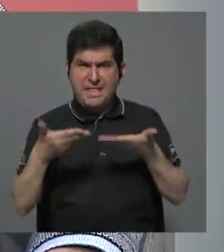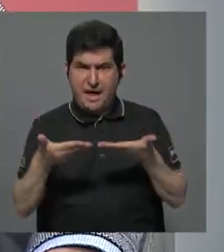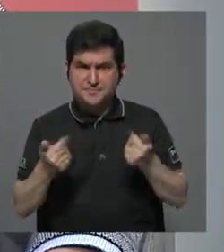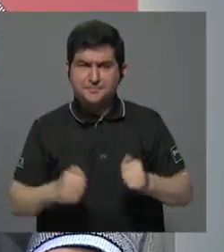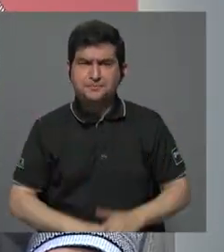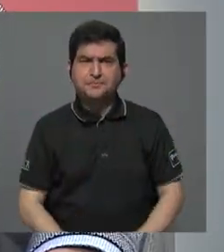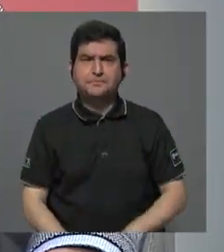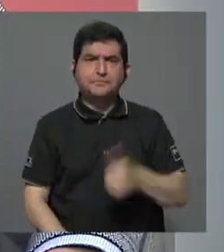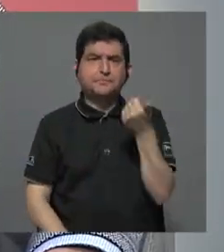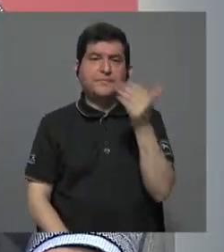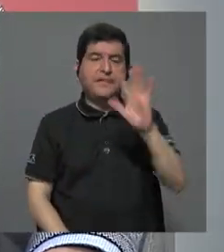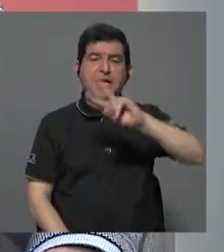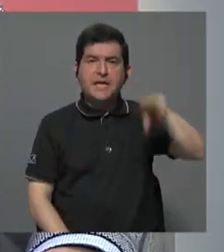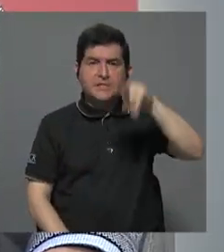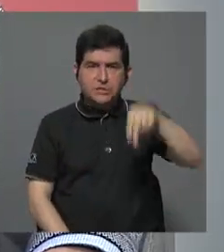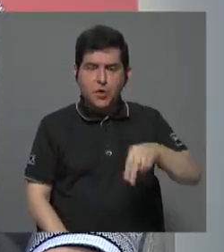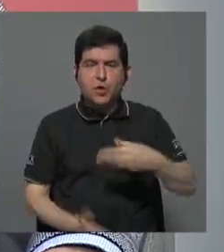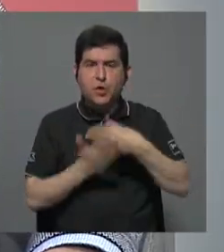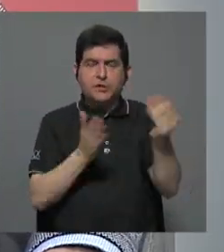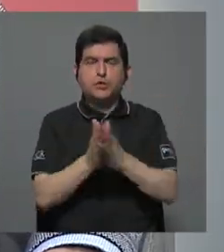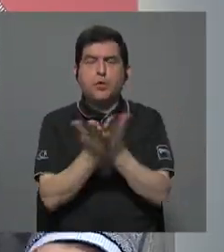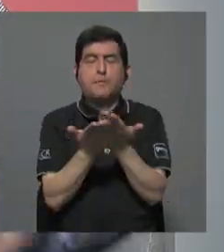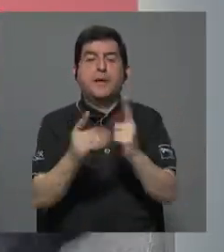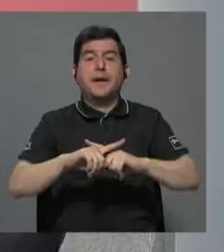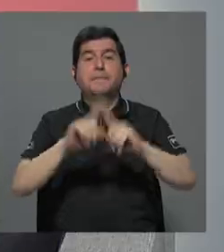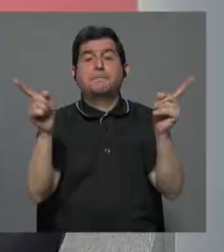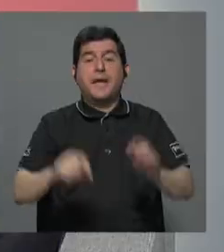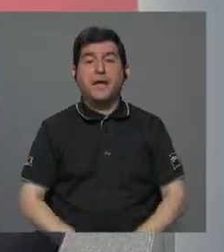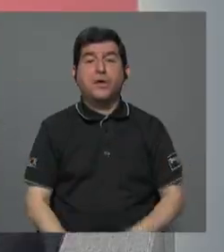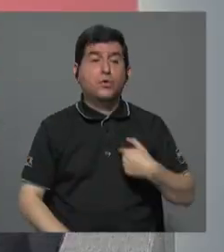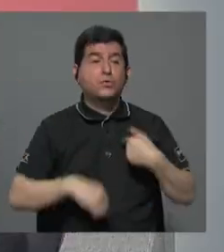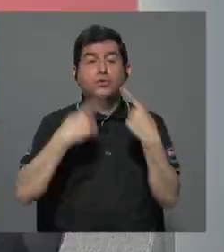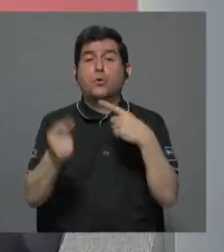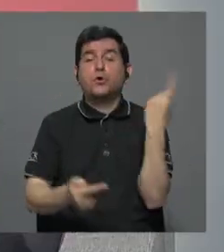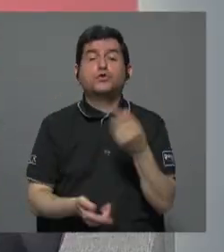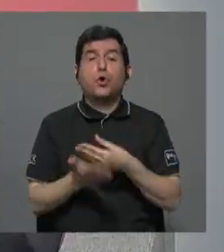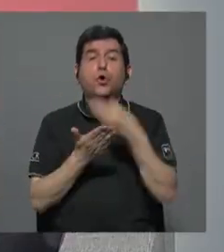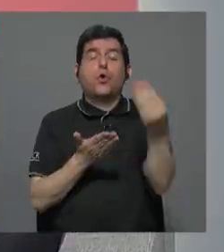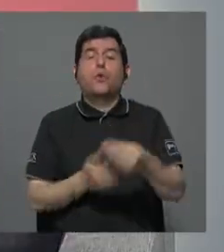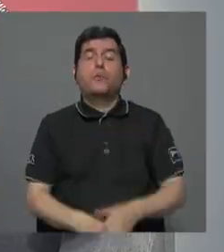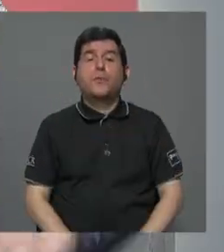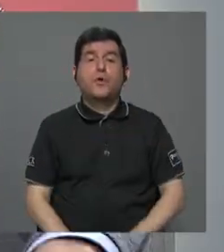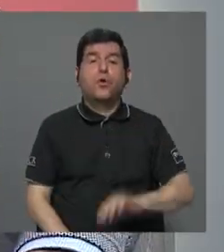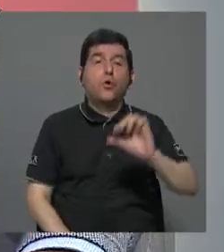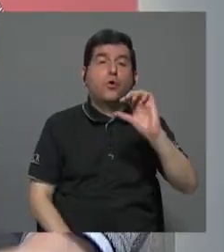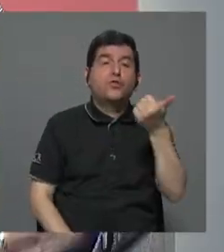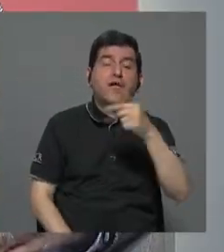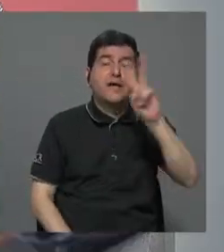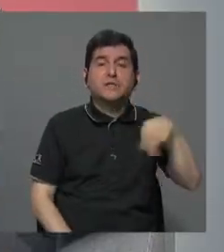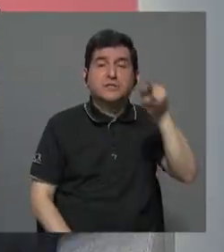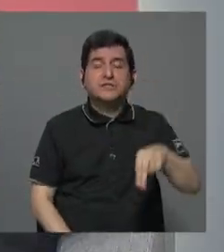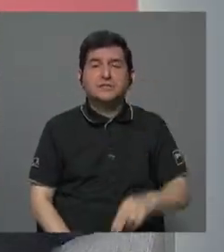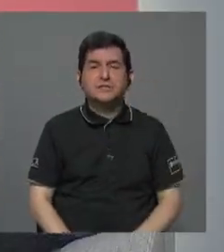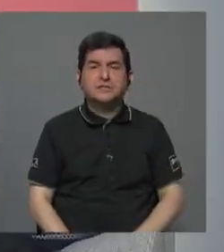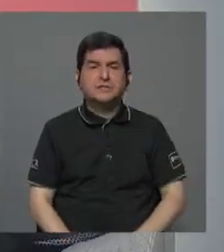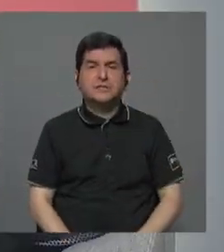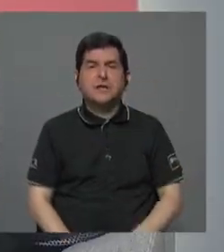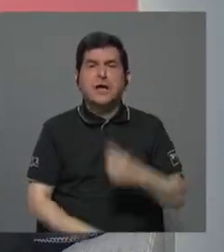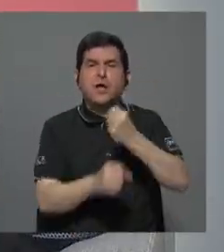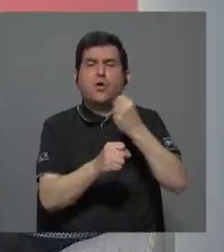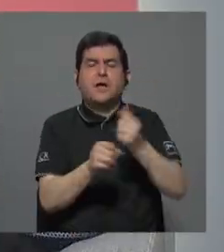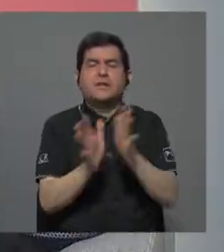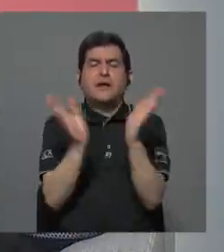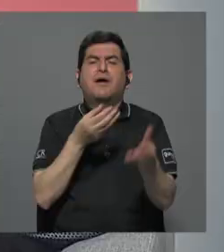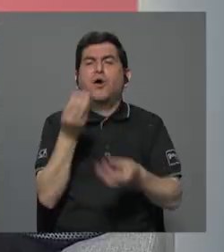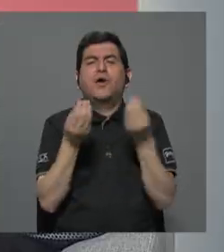15 colones para comprar libros pero me pero y me voy y solo puedo comprar 10 que hacemos con la obra pública a